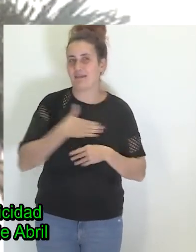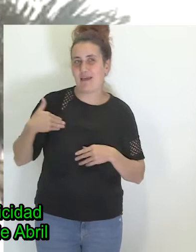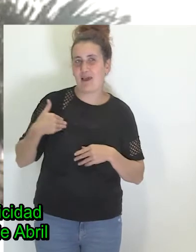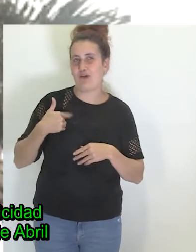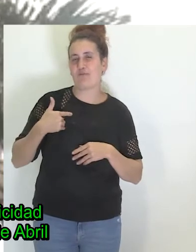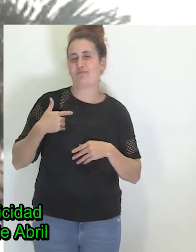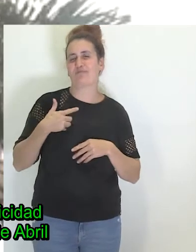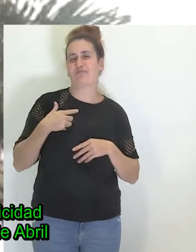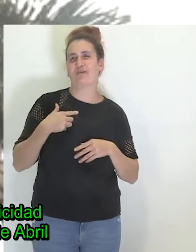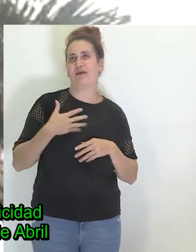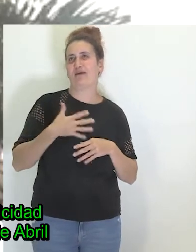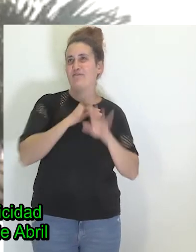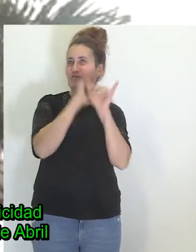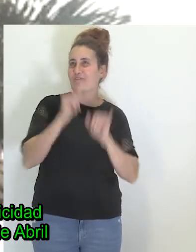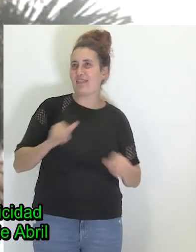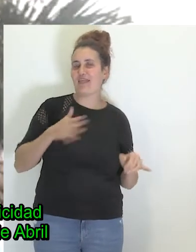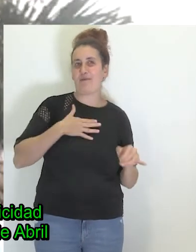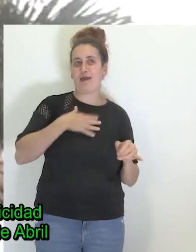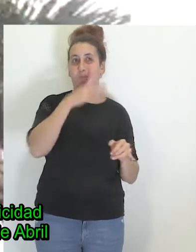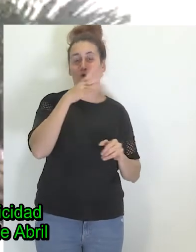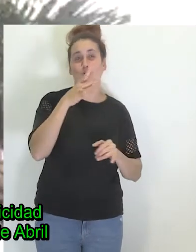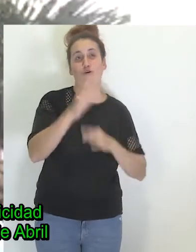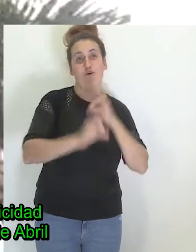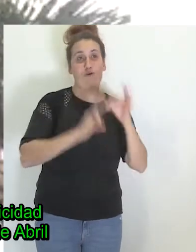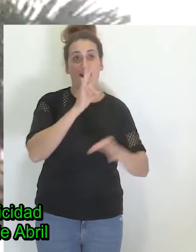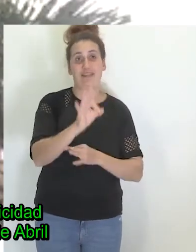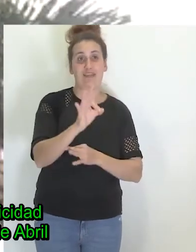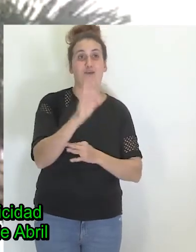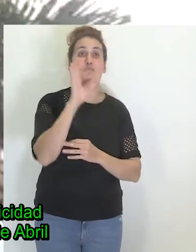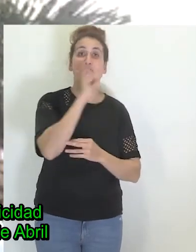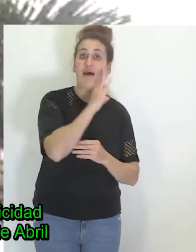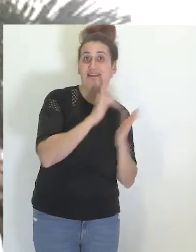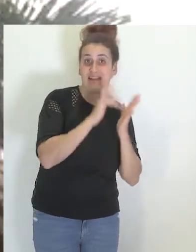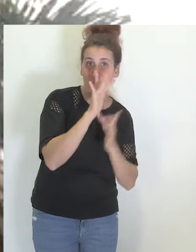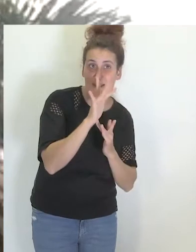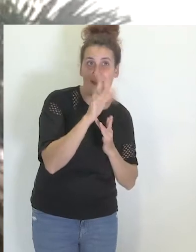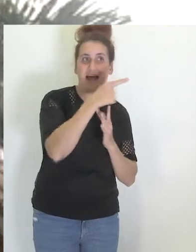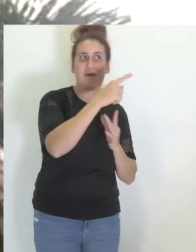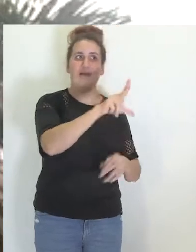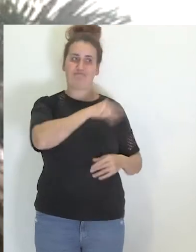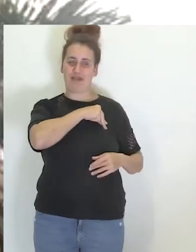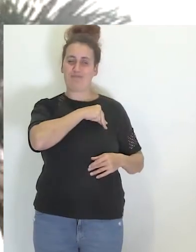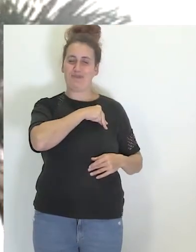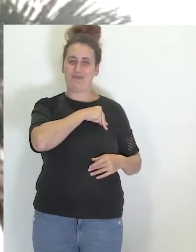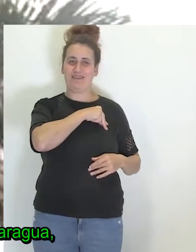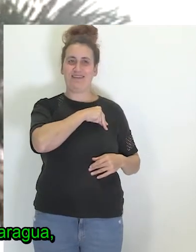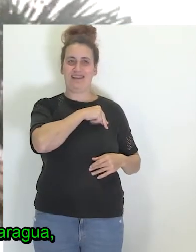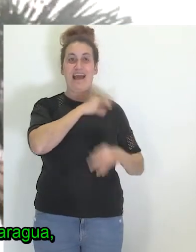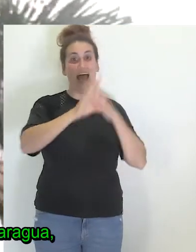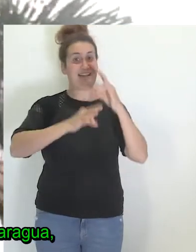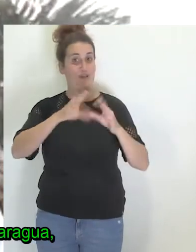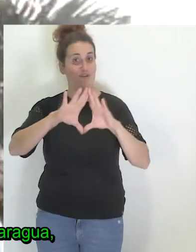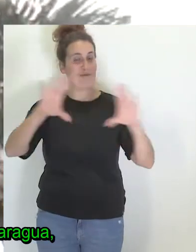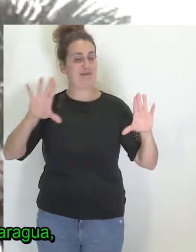felicidad porque la organización Madres de Abril haya recibido este premio y la